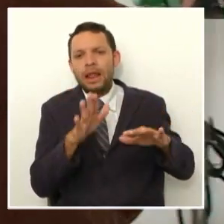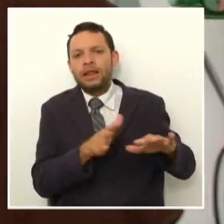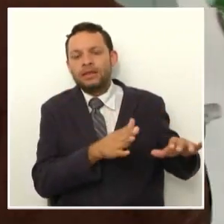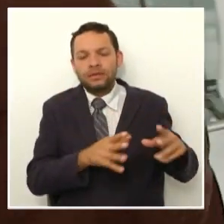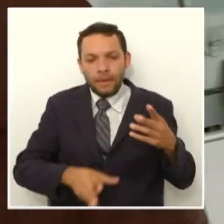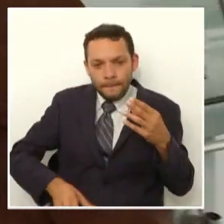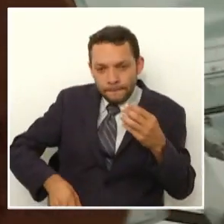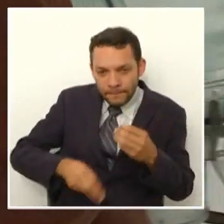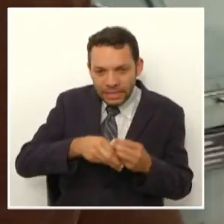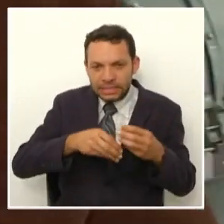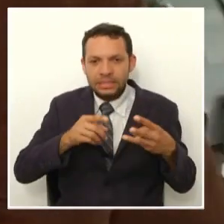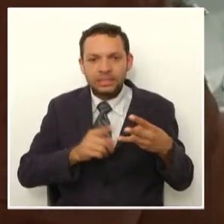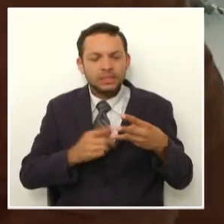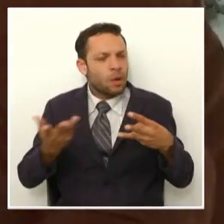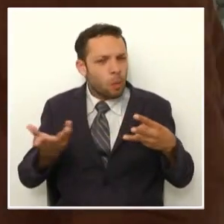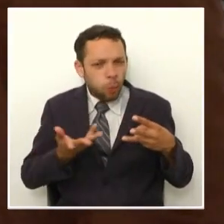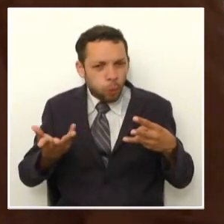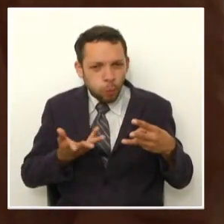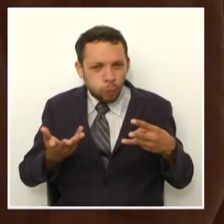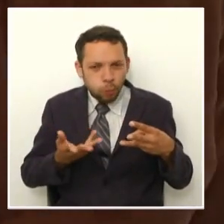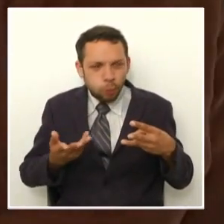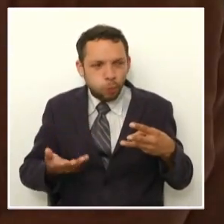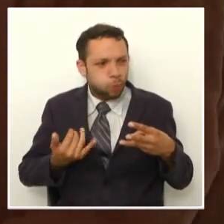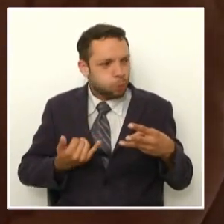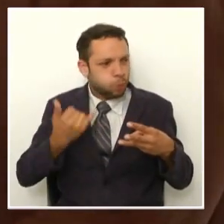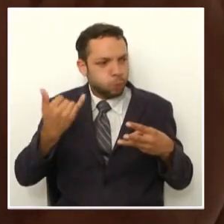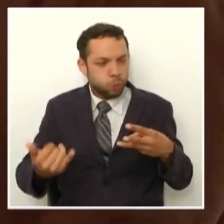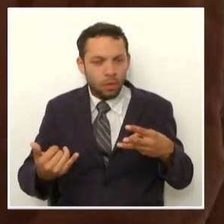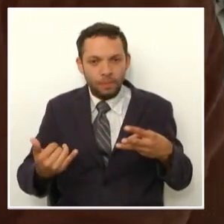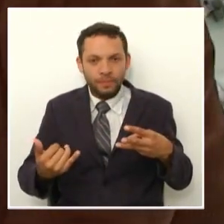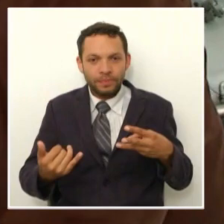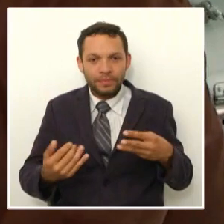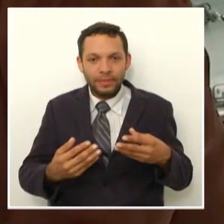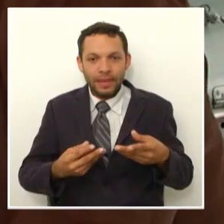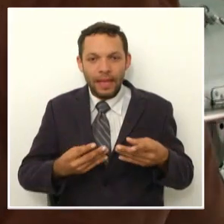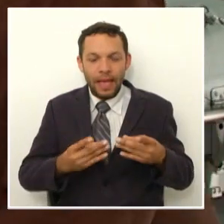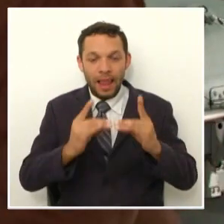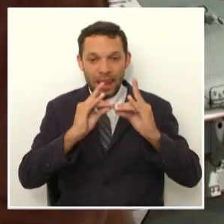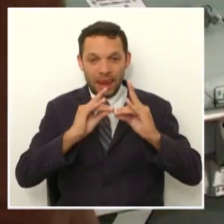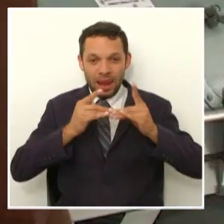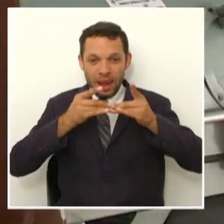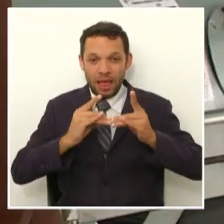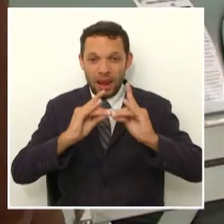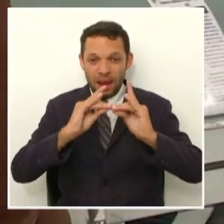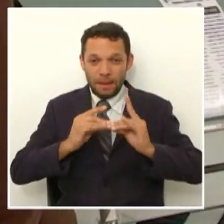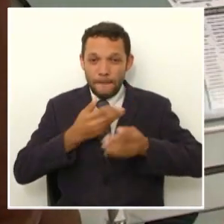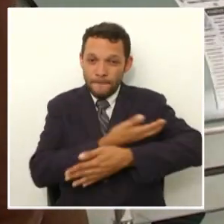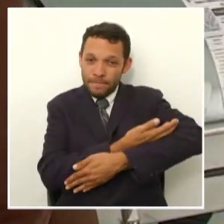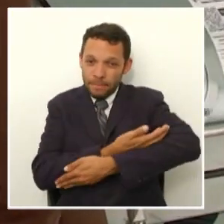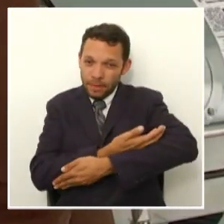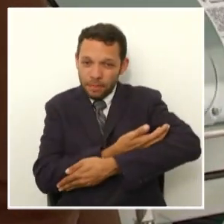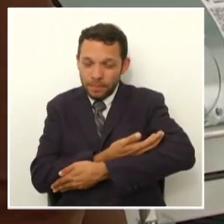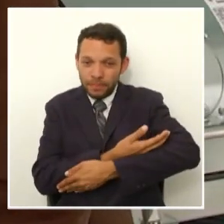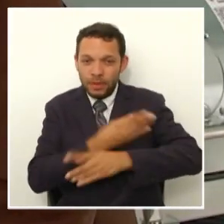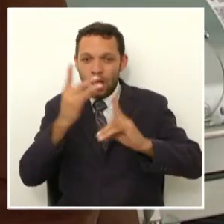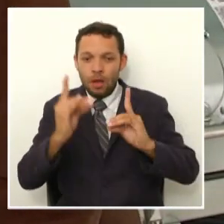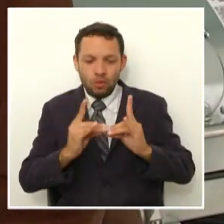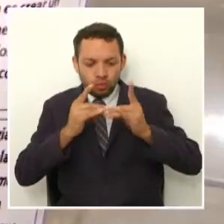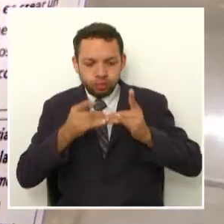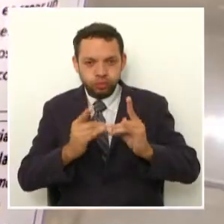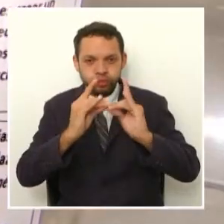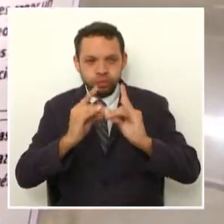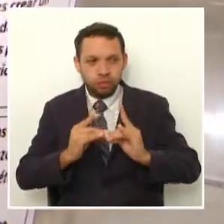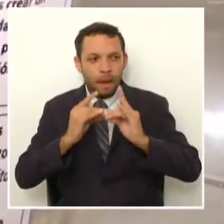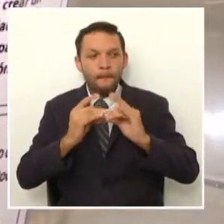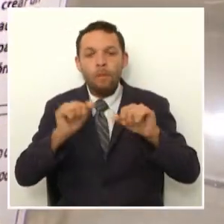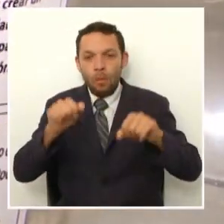entonces un prototipo de una incubadora, ¿no? Vean ustedes, aquí puede uno